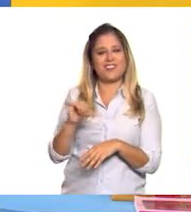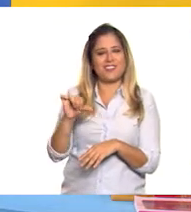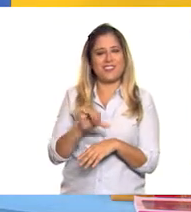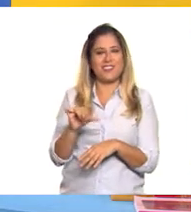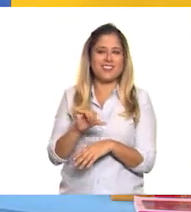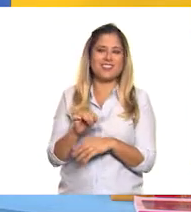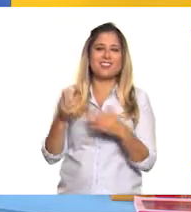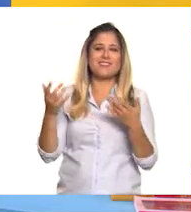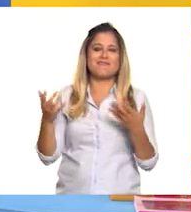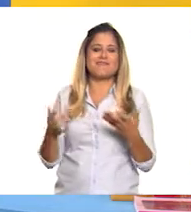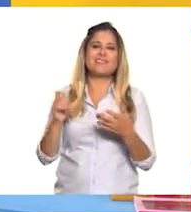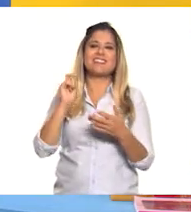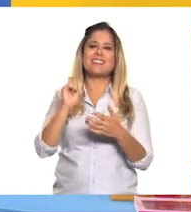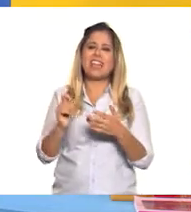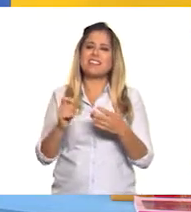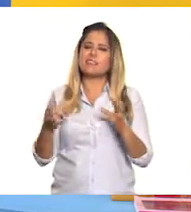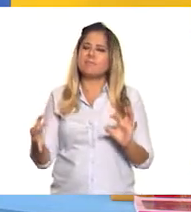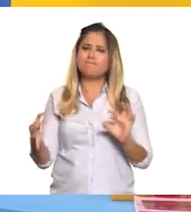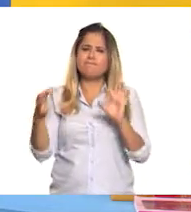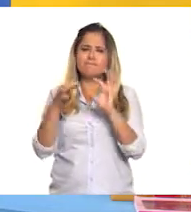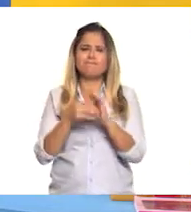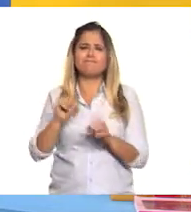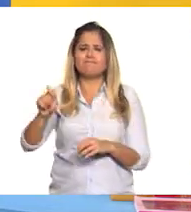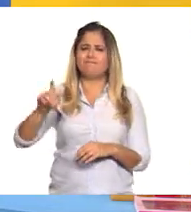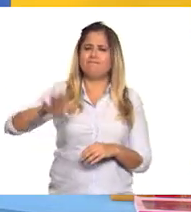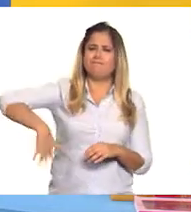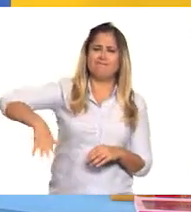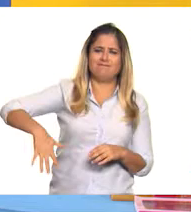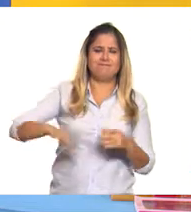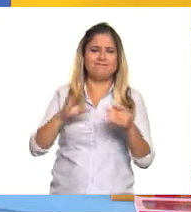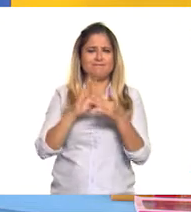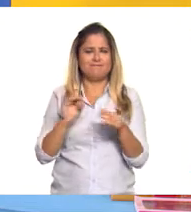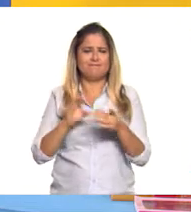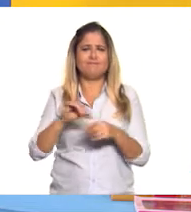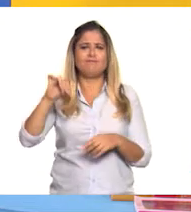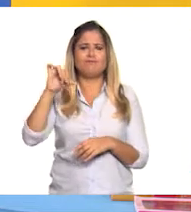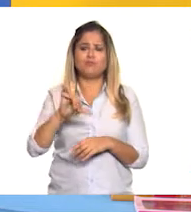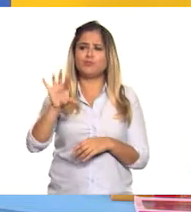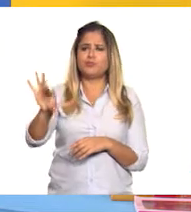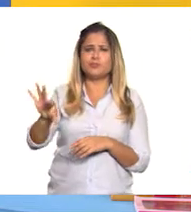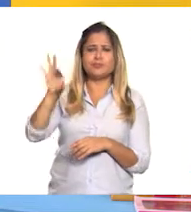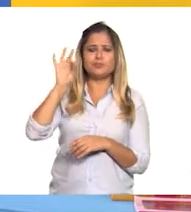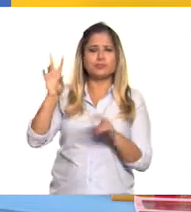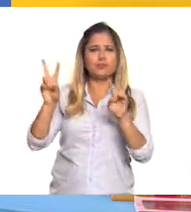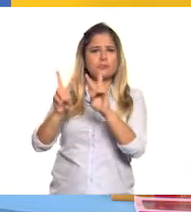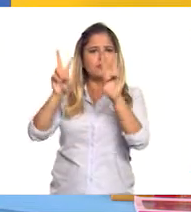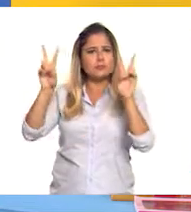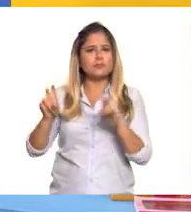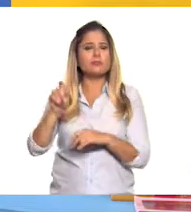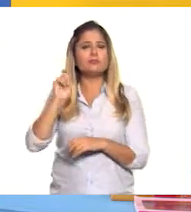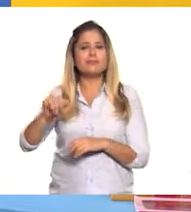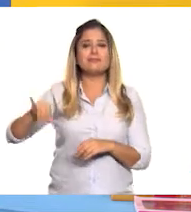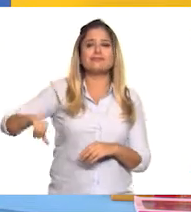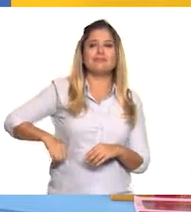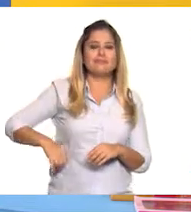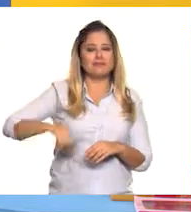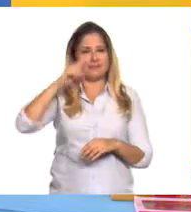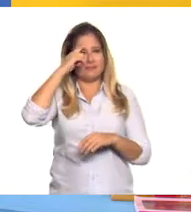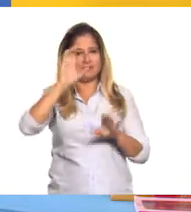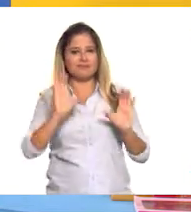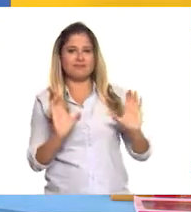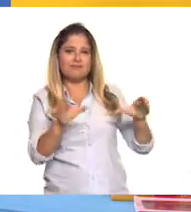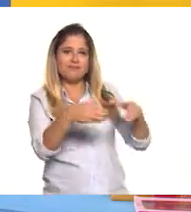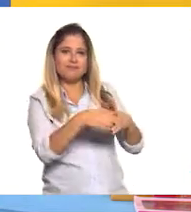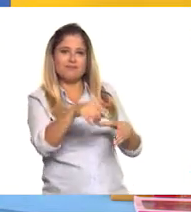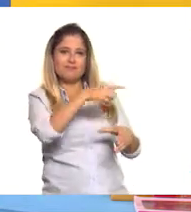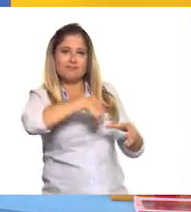de algún modo se relaciona con lo que mencionas, María. Hoy elegiremos un tema que sea de interés para nuestra comunidad